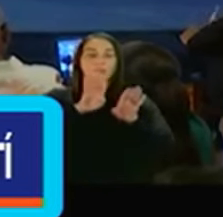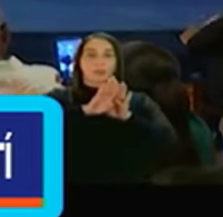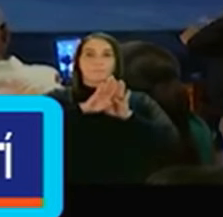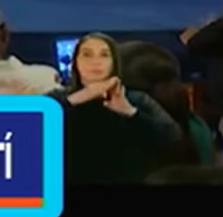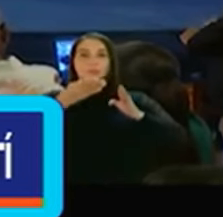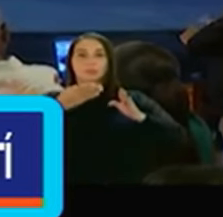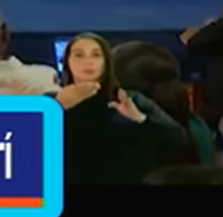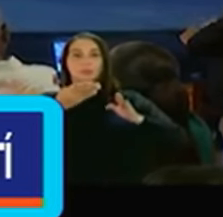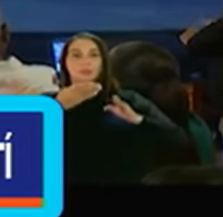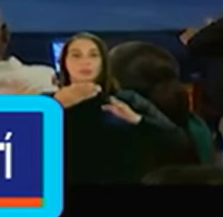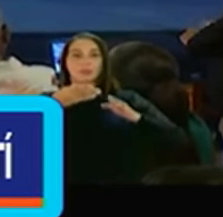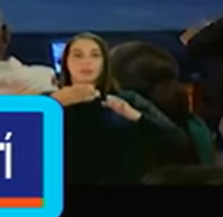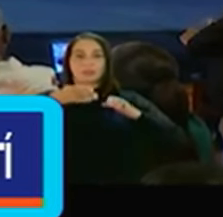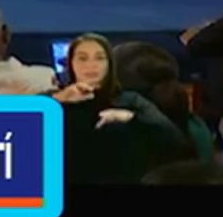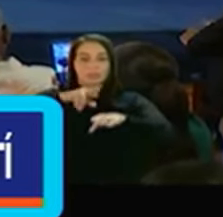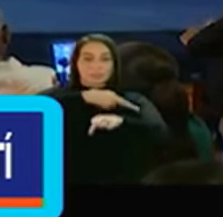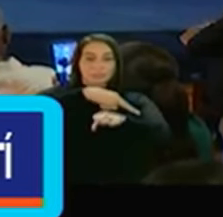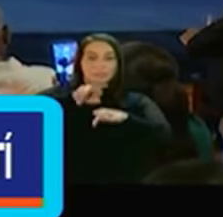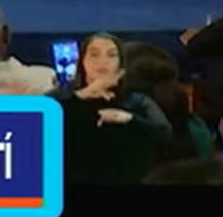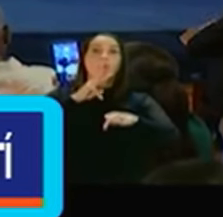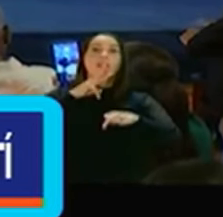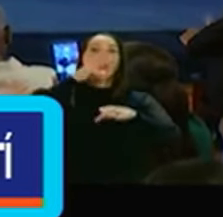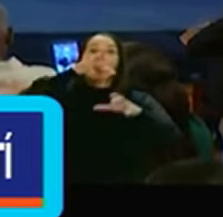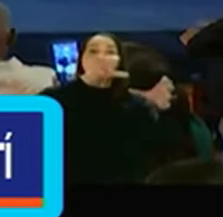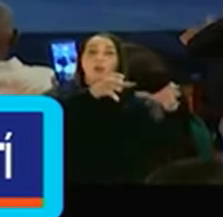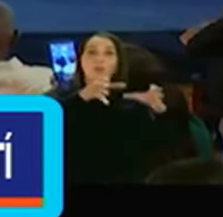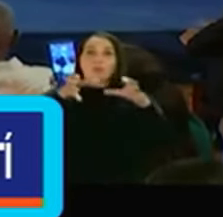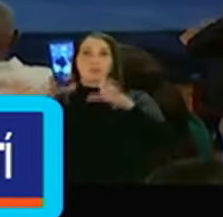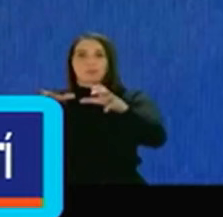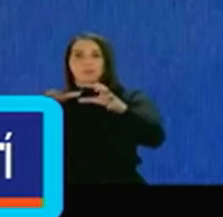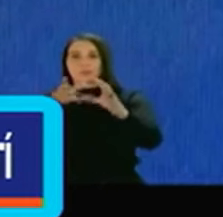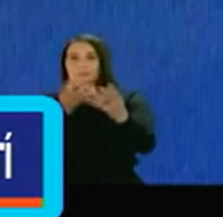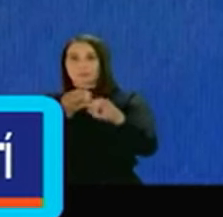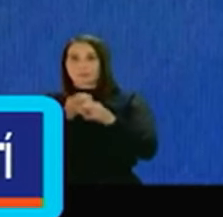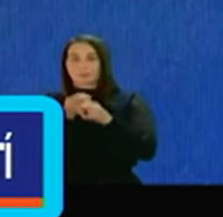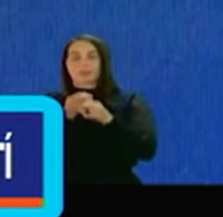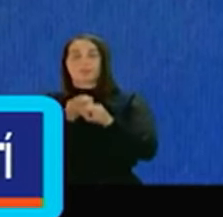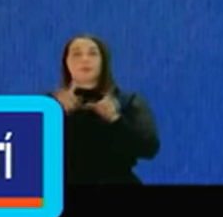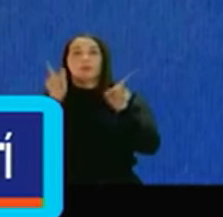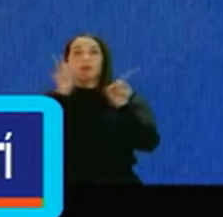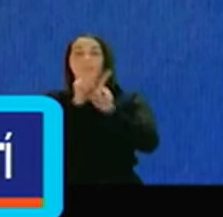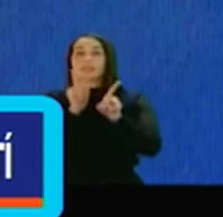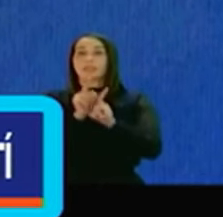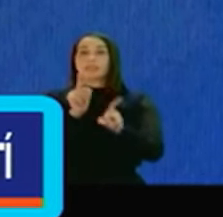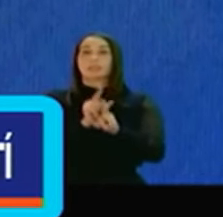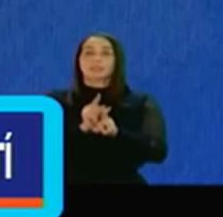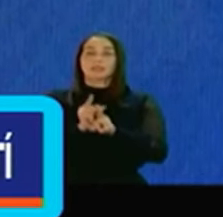del canal La Vigía, como explicó también Homero, como también con